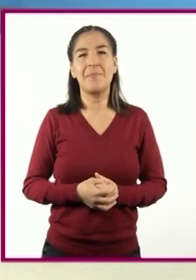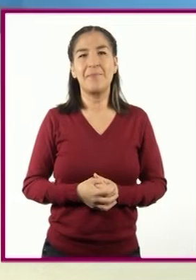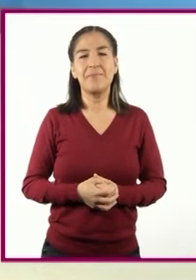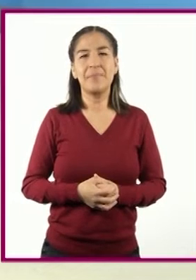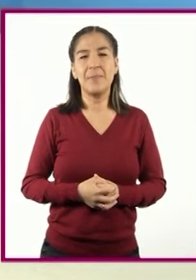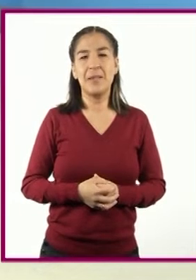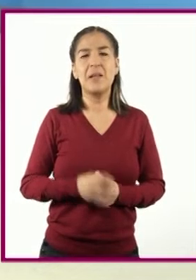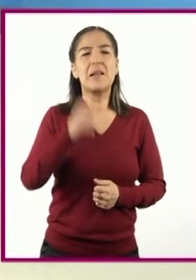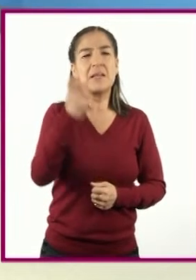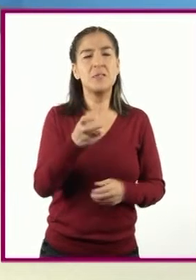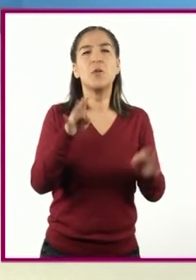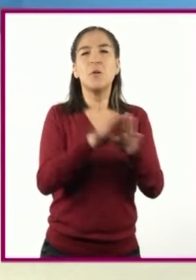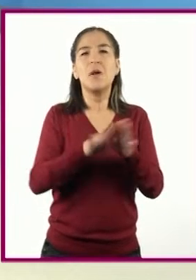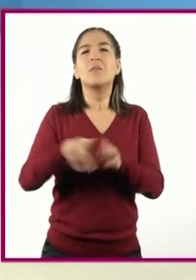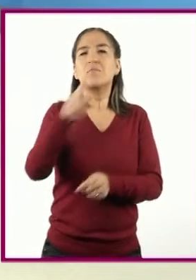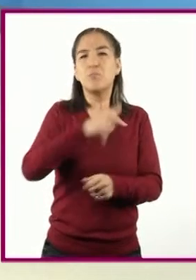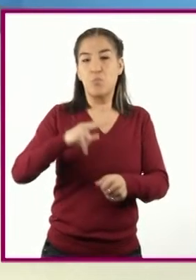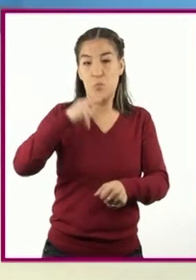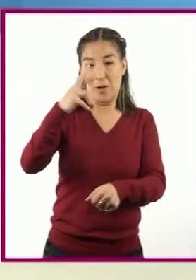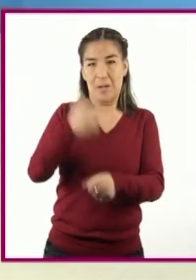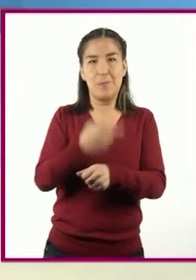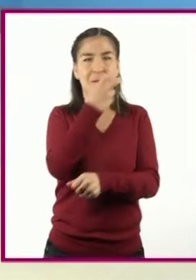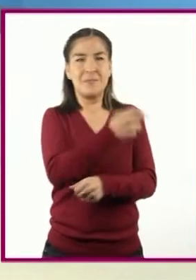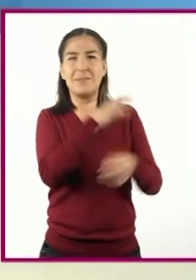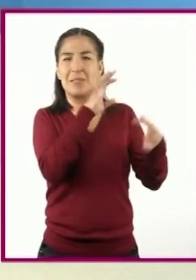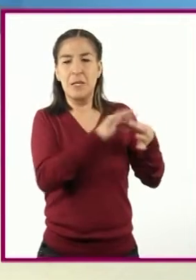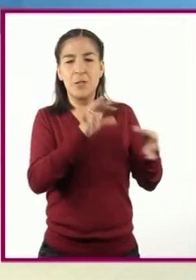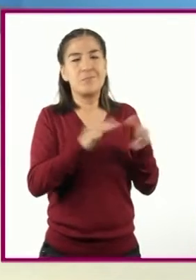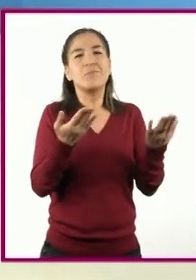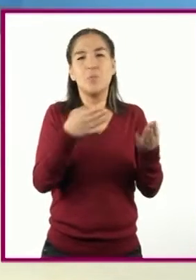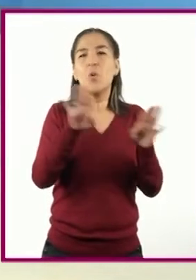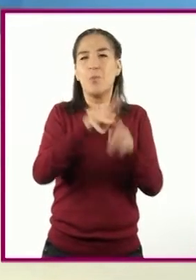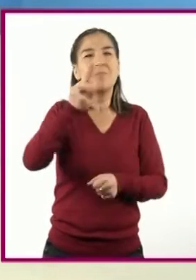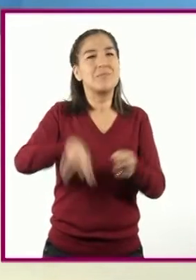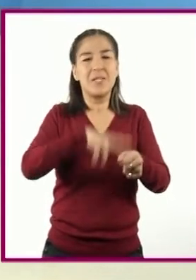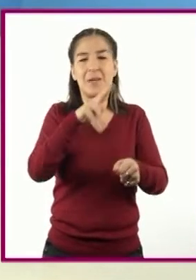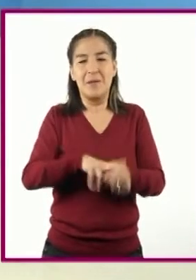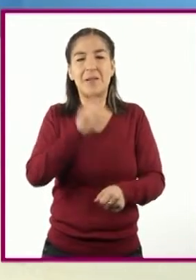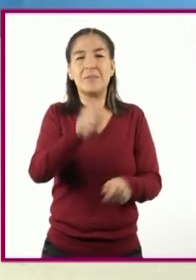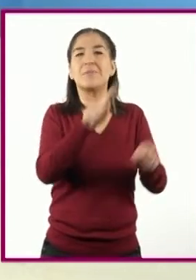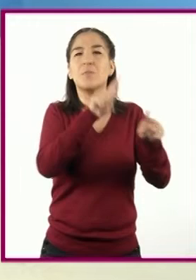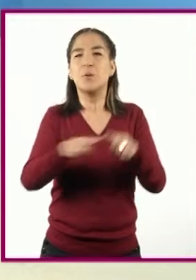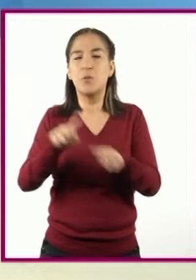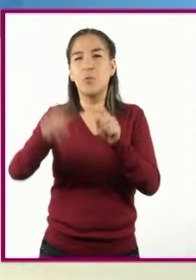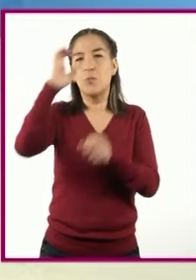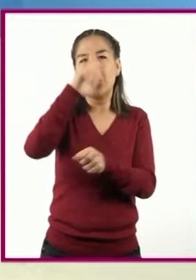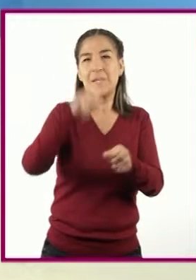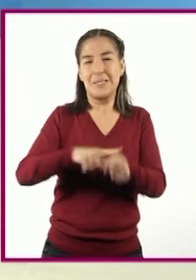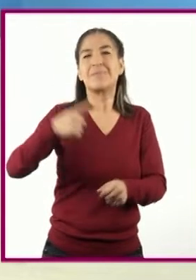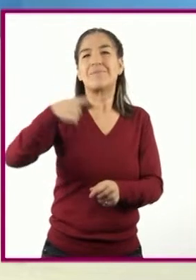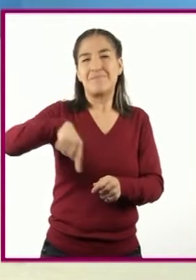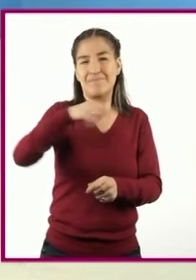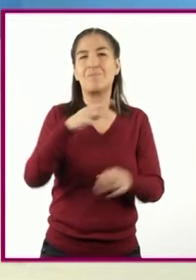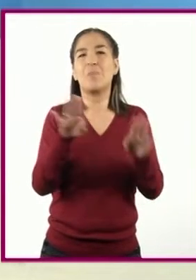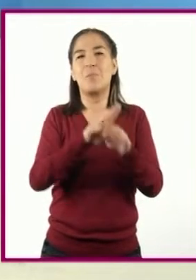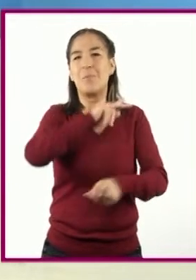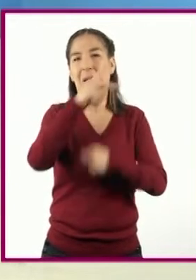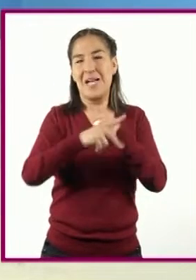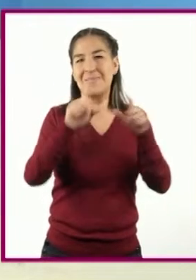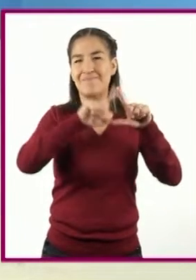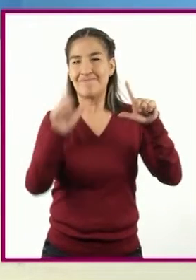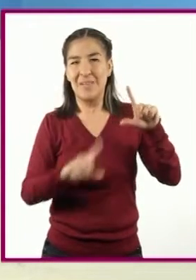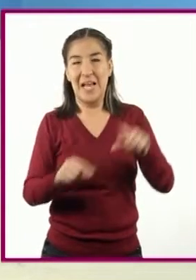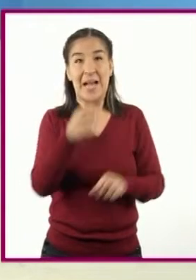El que sean parte de nuestro vocabulario es reflejo de la naturaleza multicultural de nuestro país.